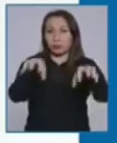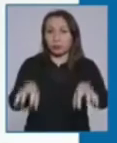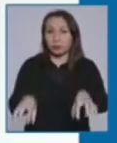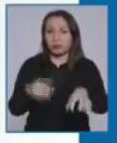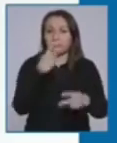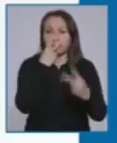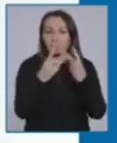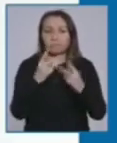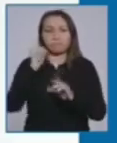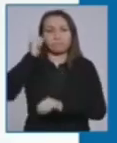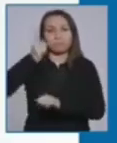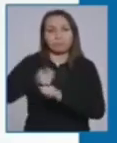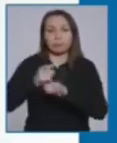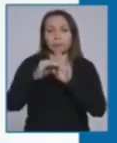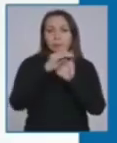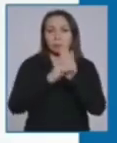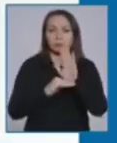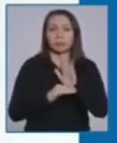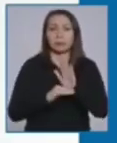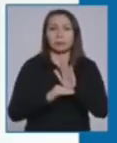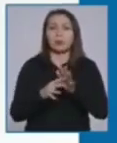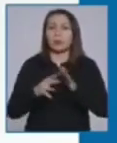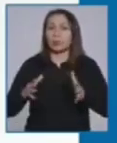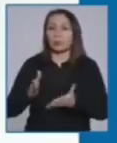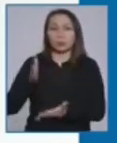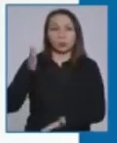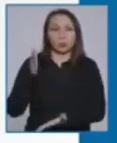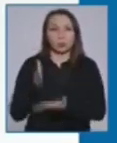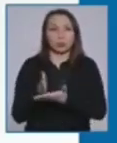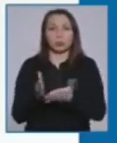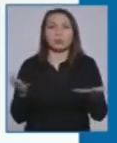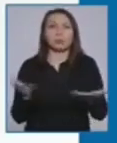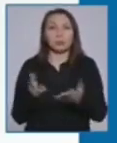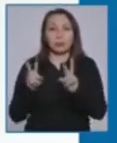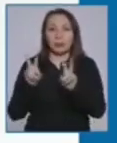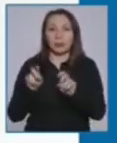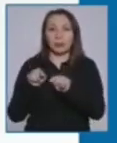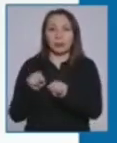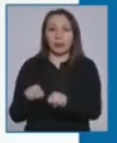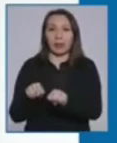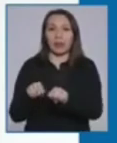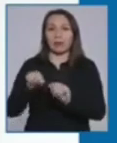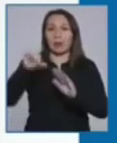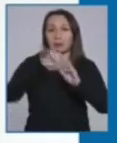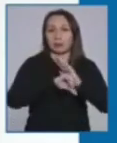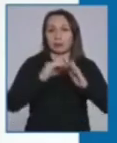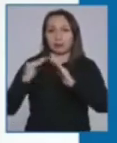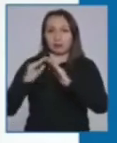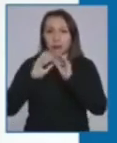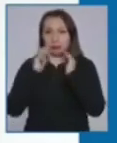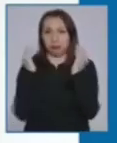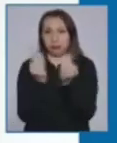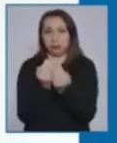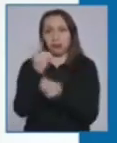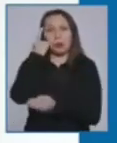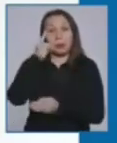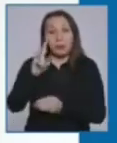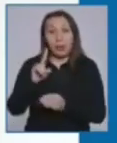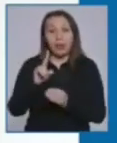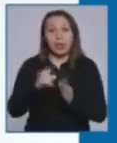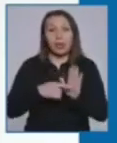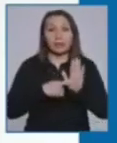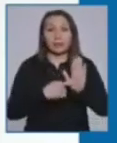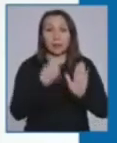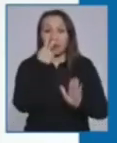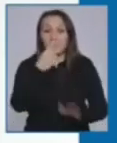estamos tomando medidas muy estrictas, sobre todo en relación a la cuarentena. Sin embargo, la imagen de